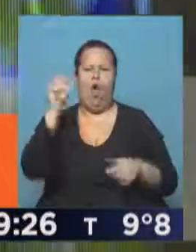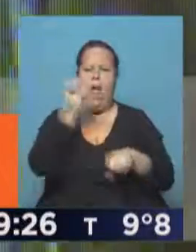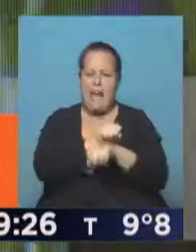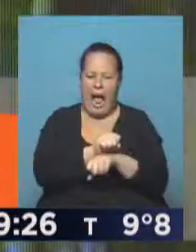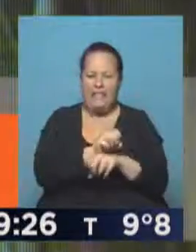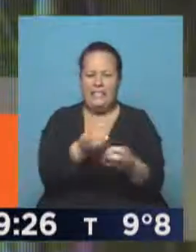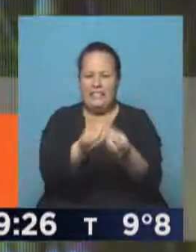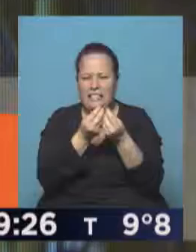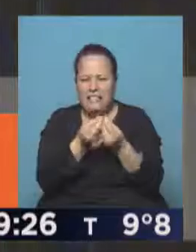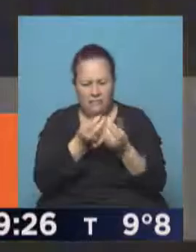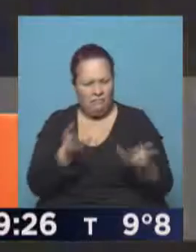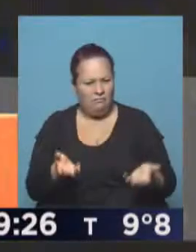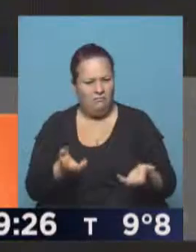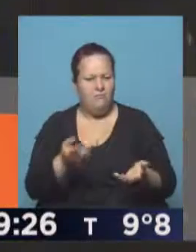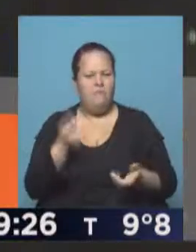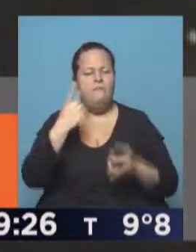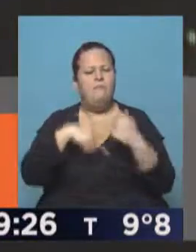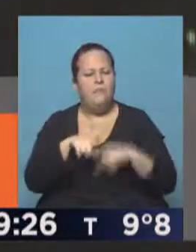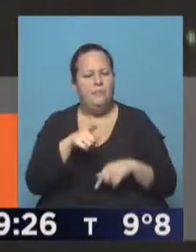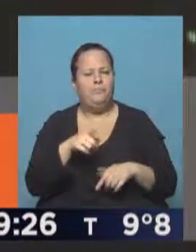cárceles estén hacinadas y